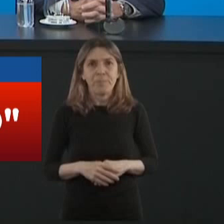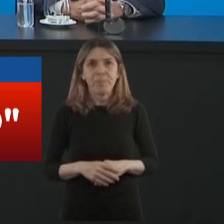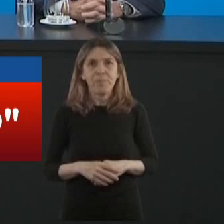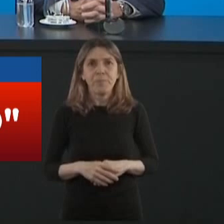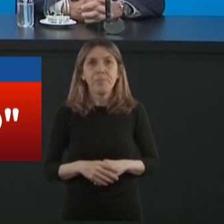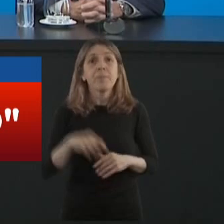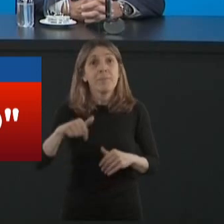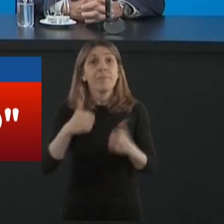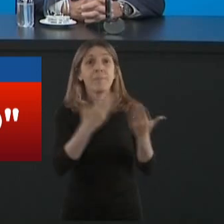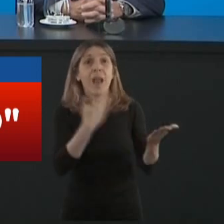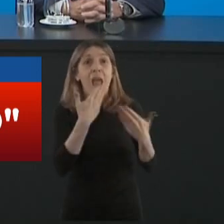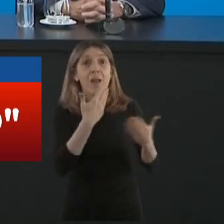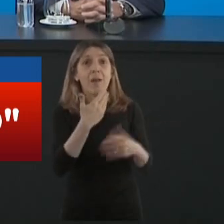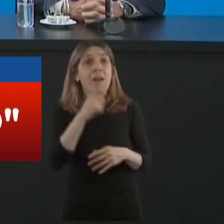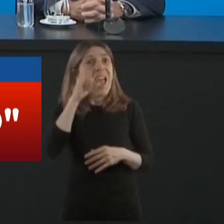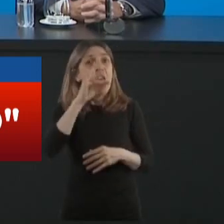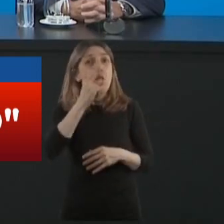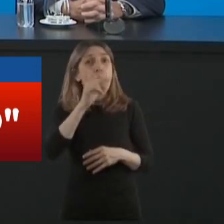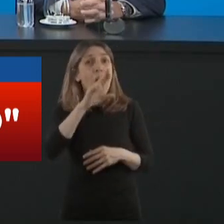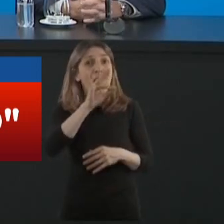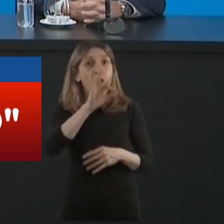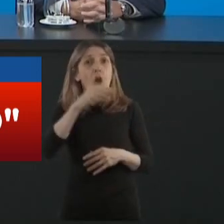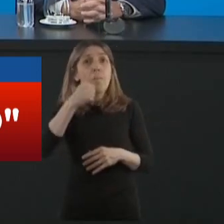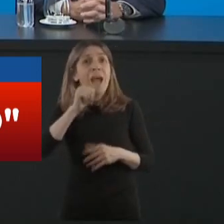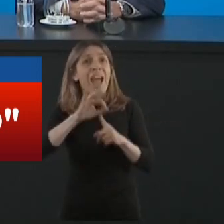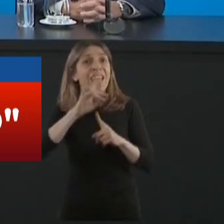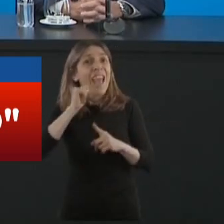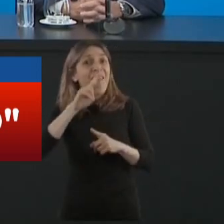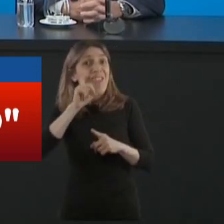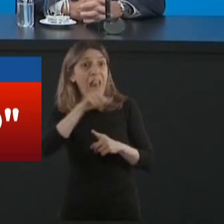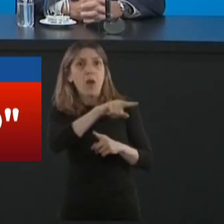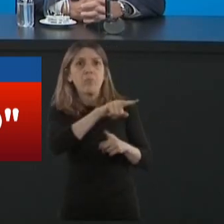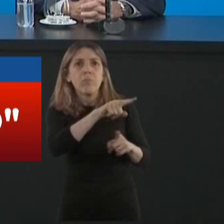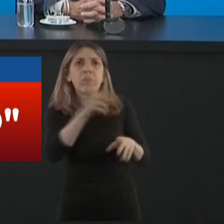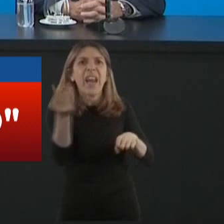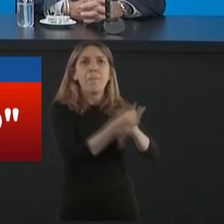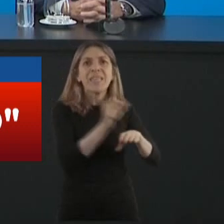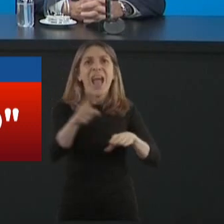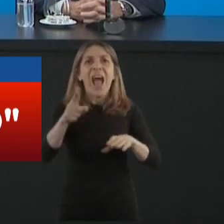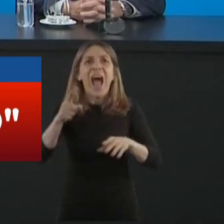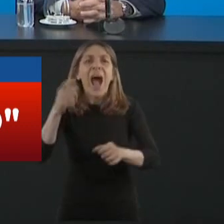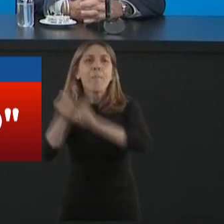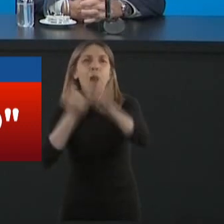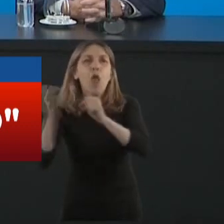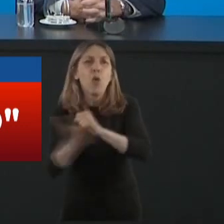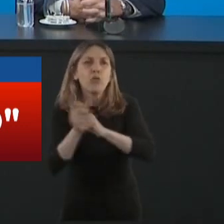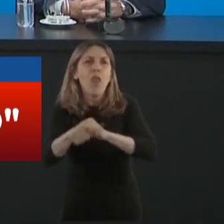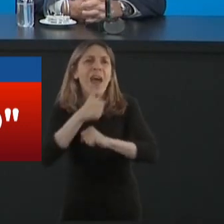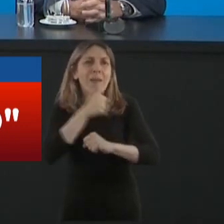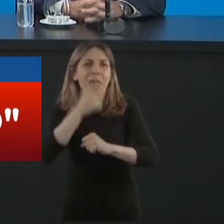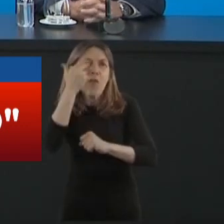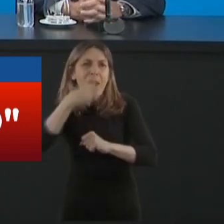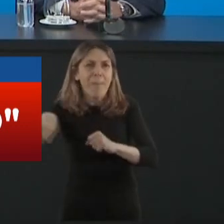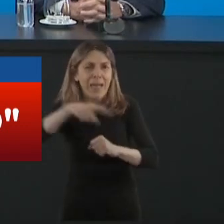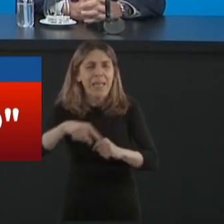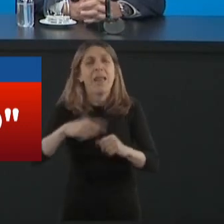Le pasamos también la palabra a Eduardo Maquiavelo, que va a representar la palabra de la industria farmacéutica y después nos abrimos a las